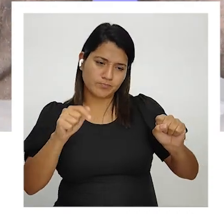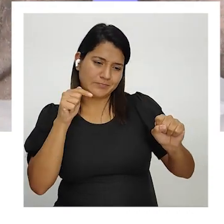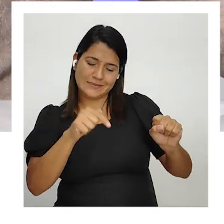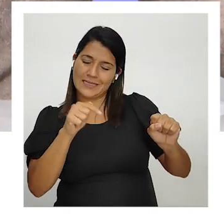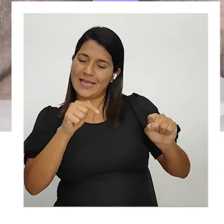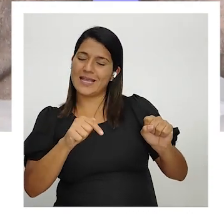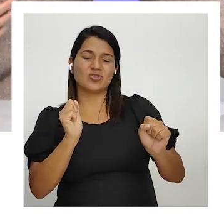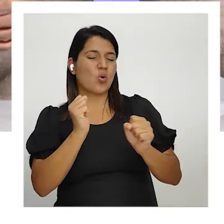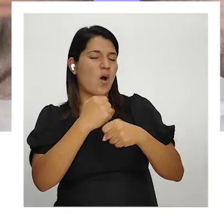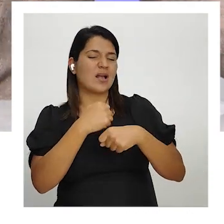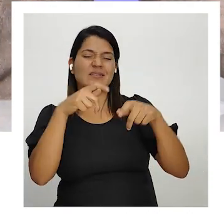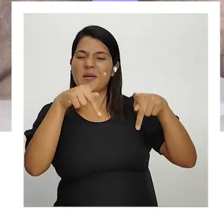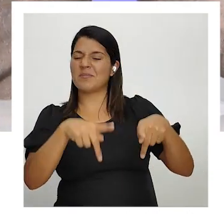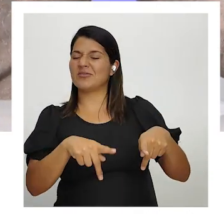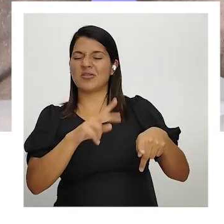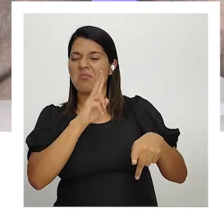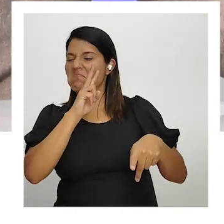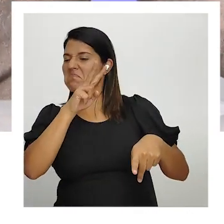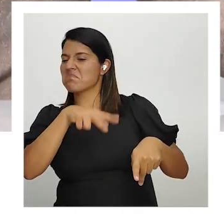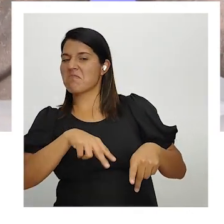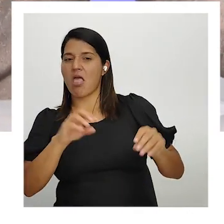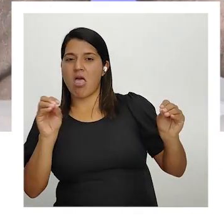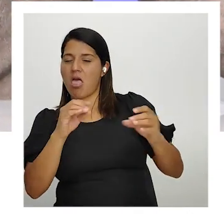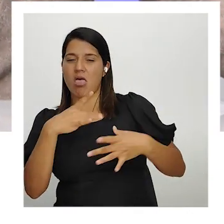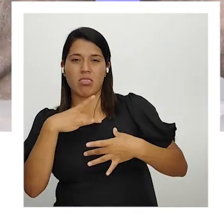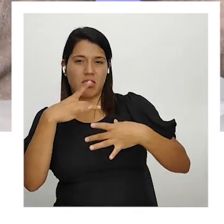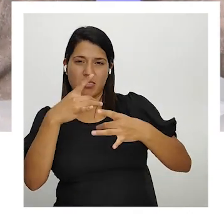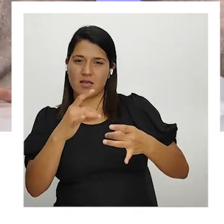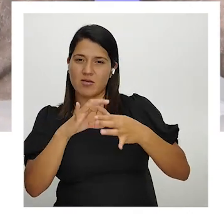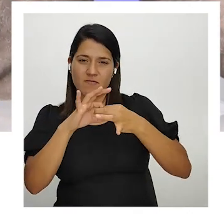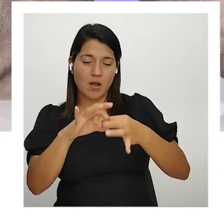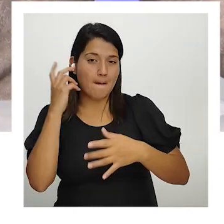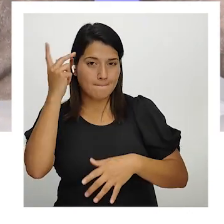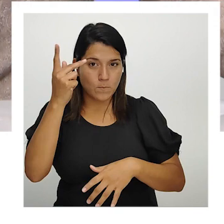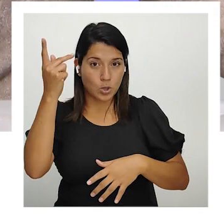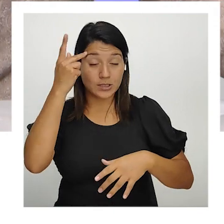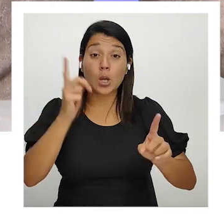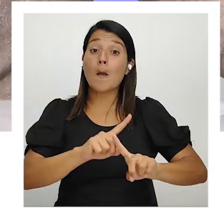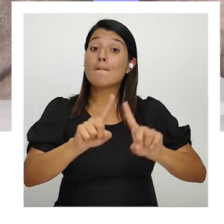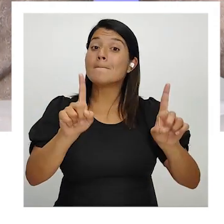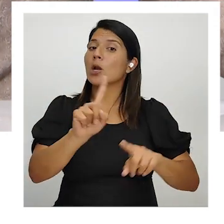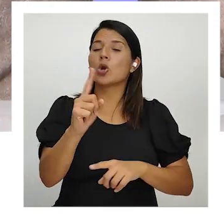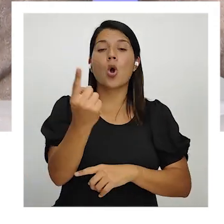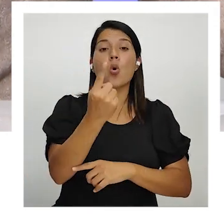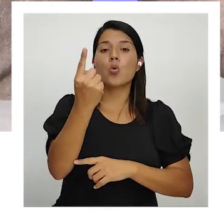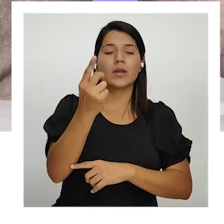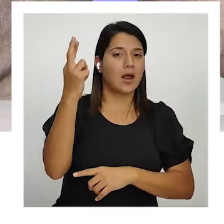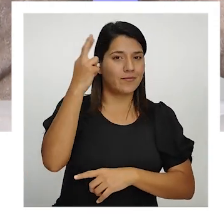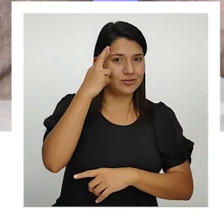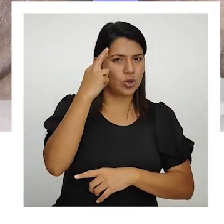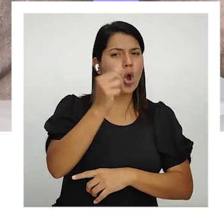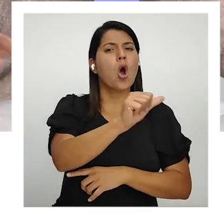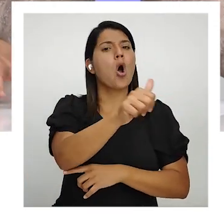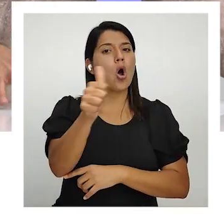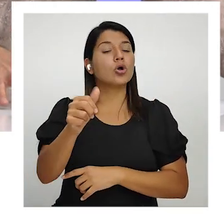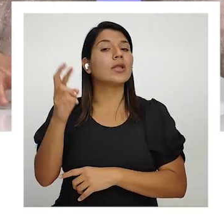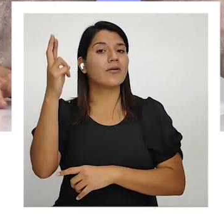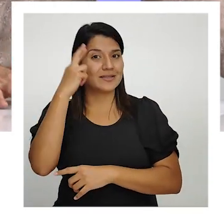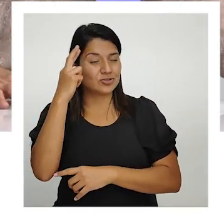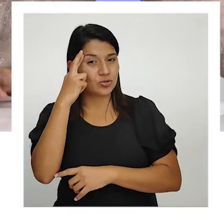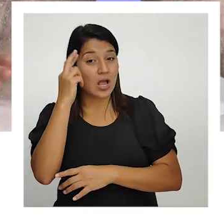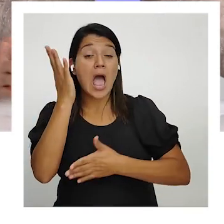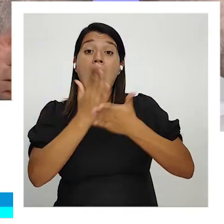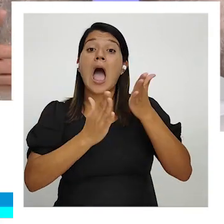desencanta, decepciona y aleja a las personas de la política, pero no es la única razón. Hay otras razones. Hay algunas personas